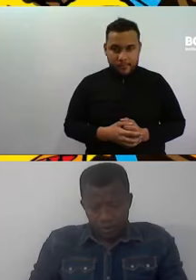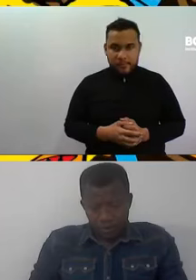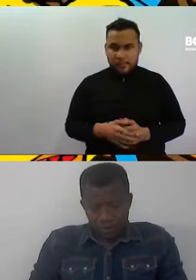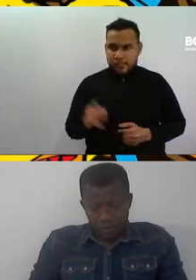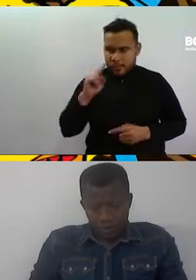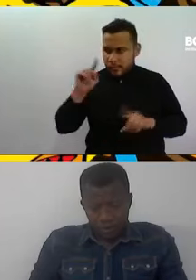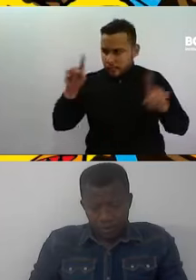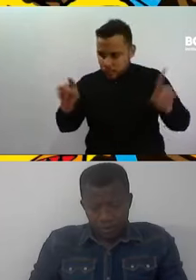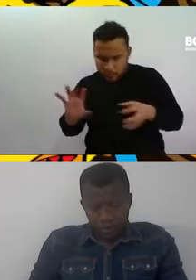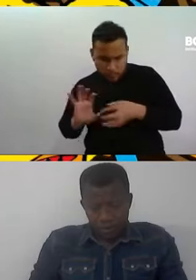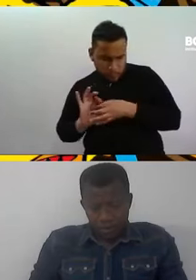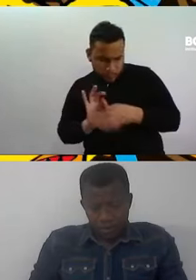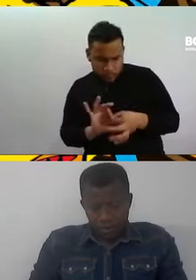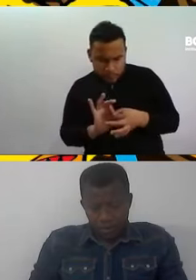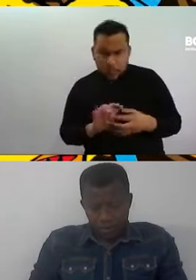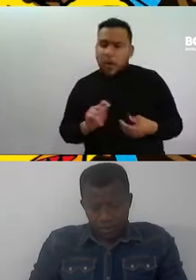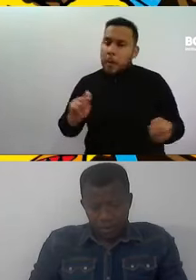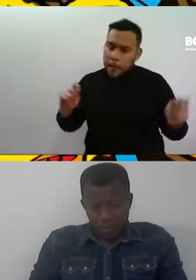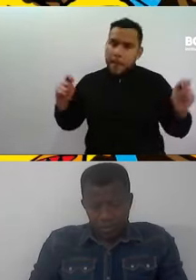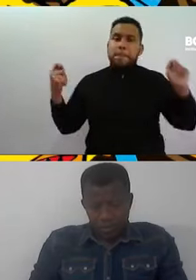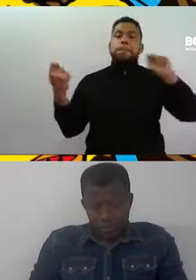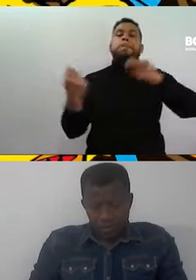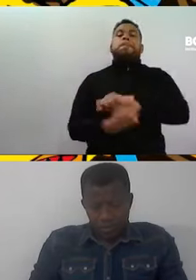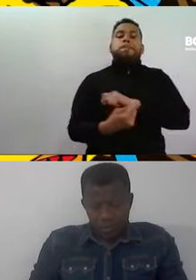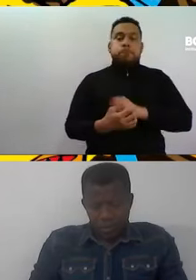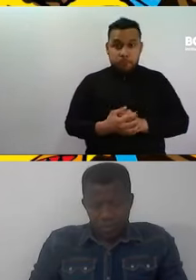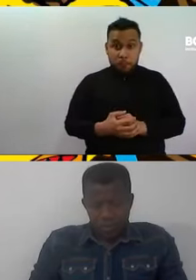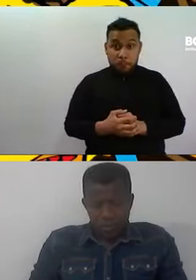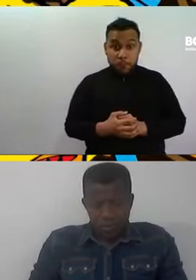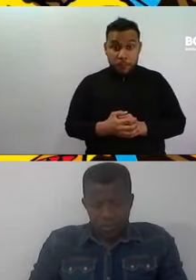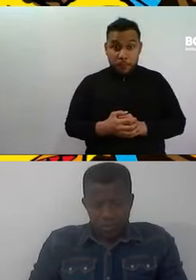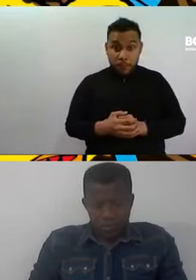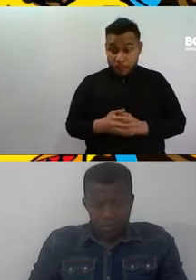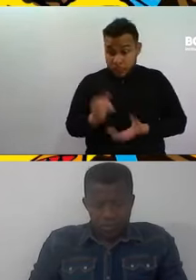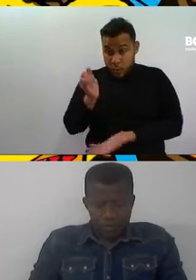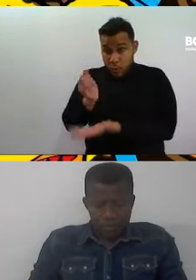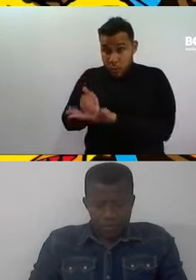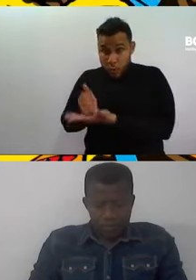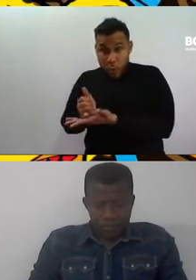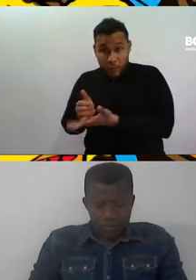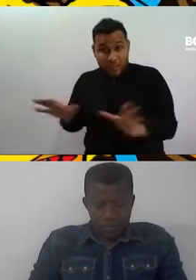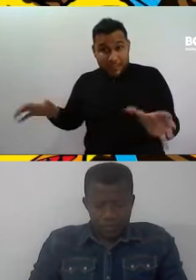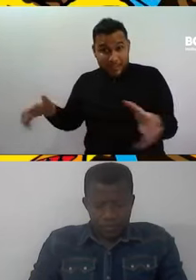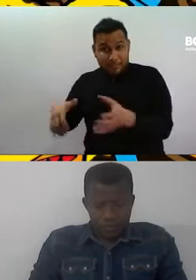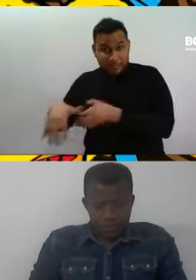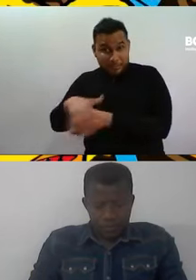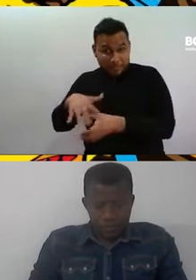juntas. La diferencia de que en las juntas hay de todas las edades y en los